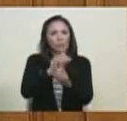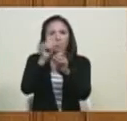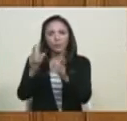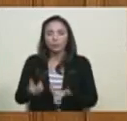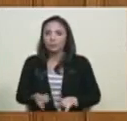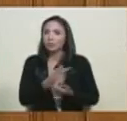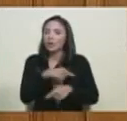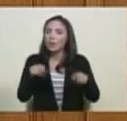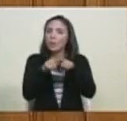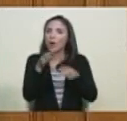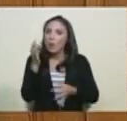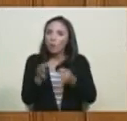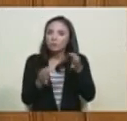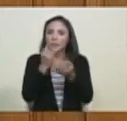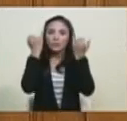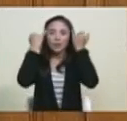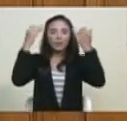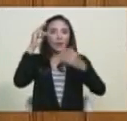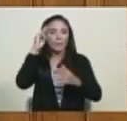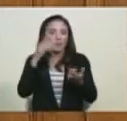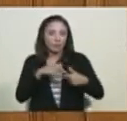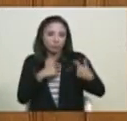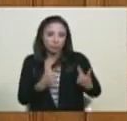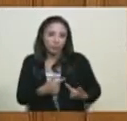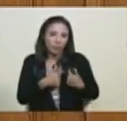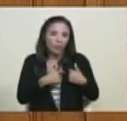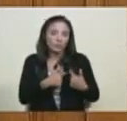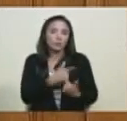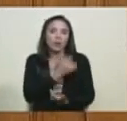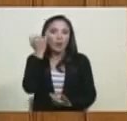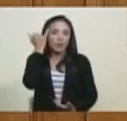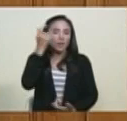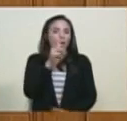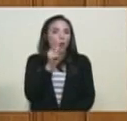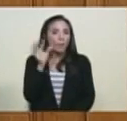en los corazones y en las mentes de los venezolanos y las venezolanas,